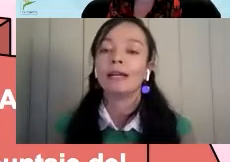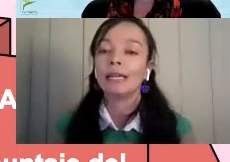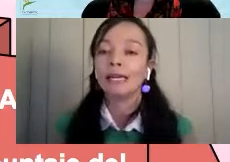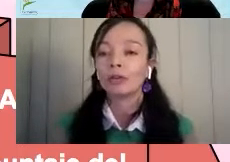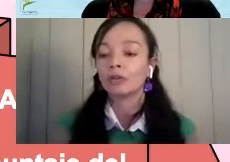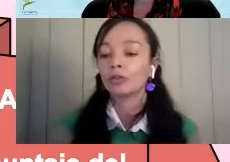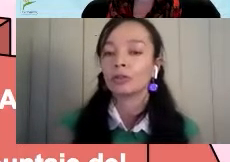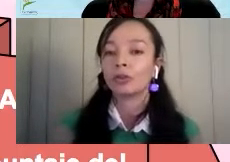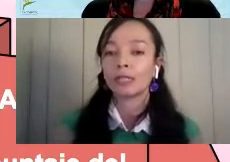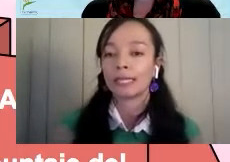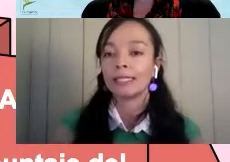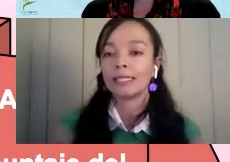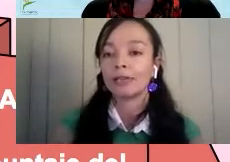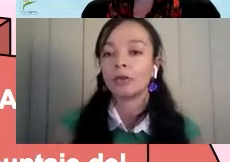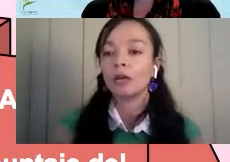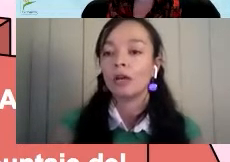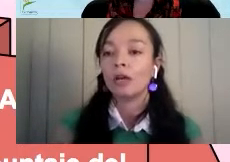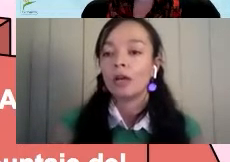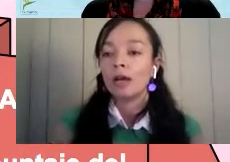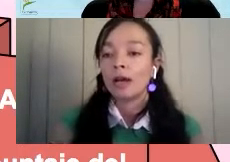leerlos lo que están diciendo.